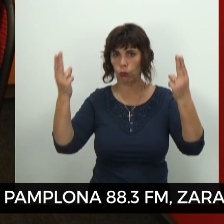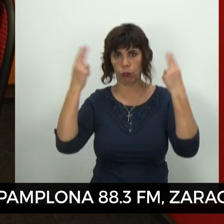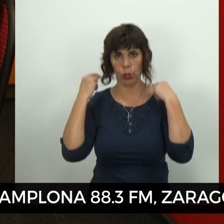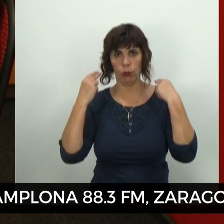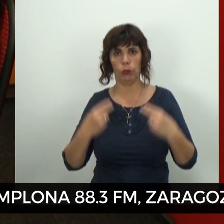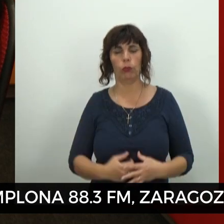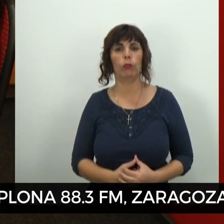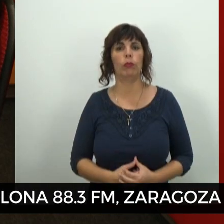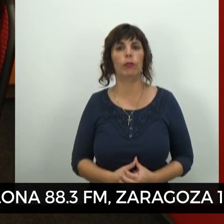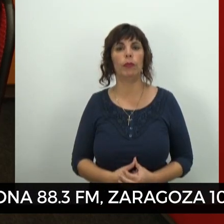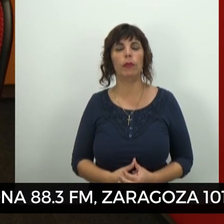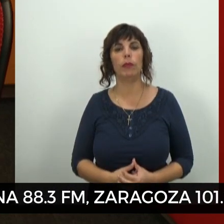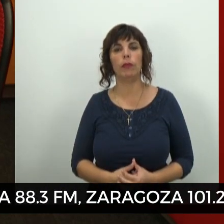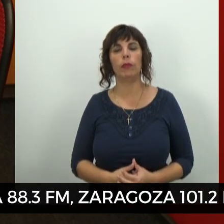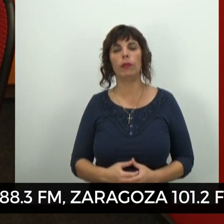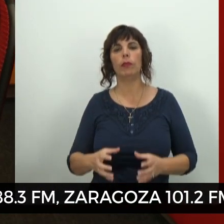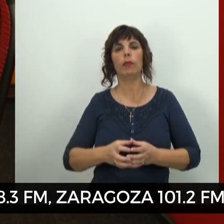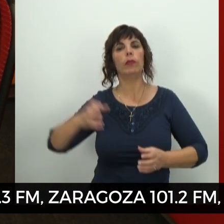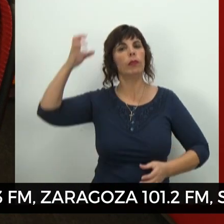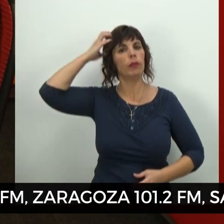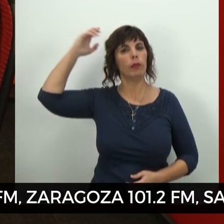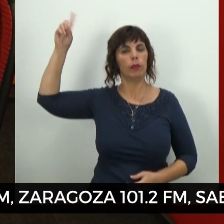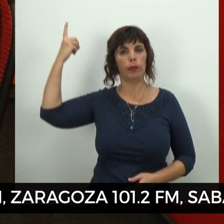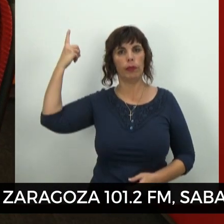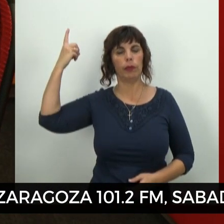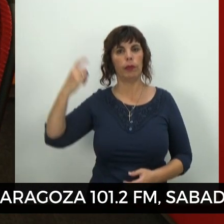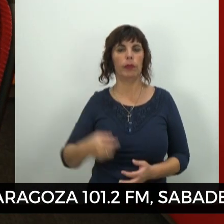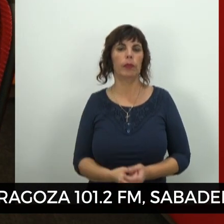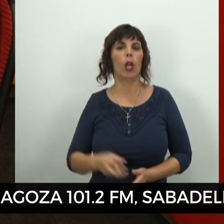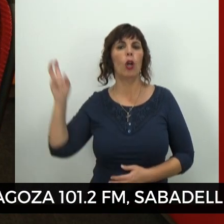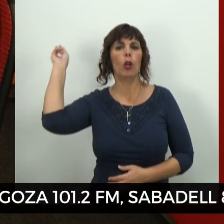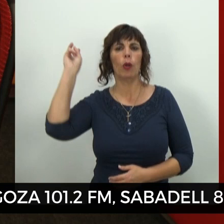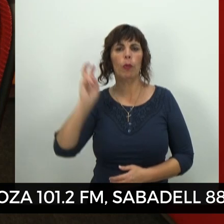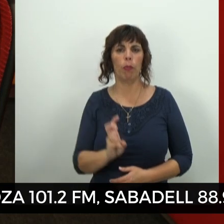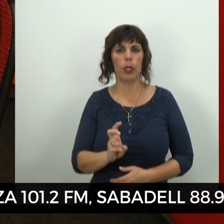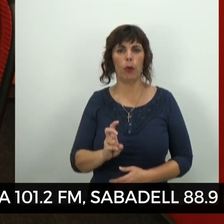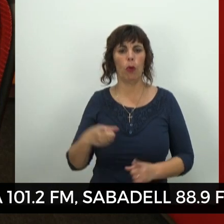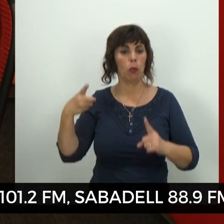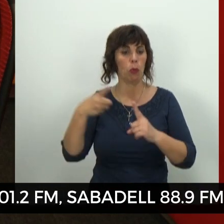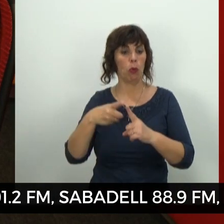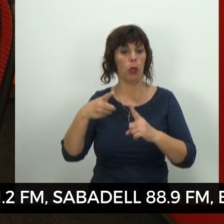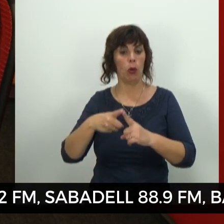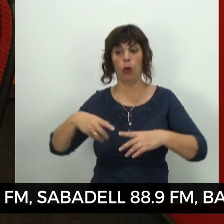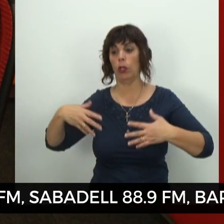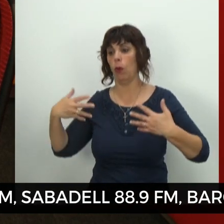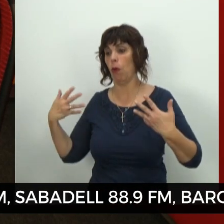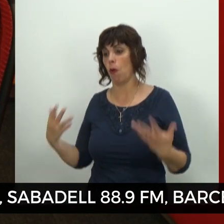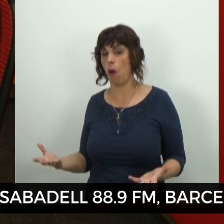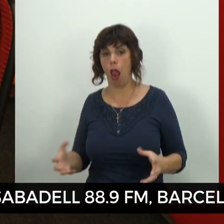Y dice la Biblia que el reino de Dios vino a destruir los reinos de